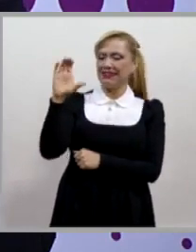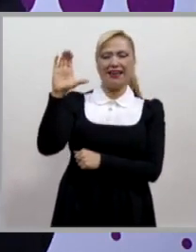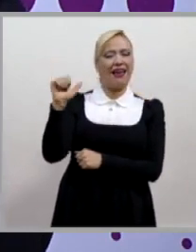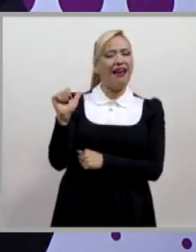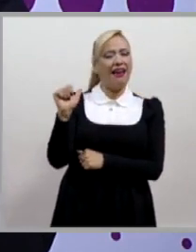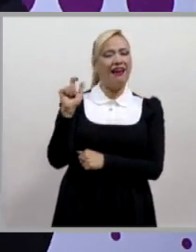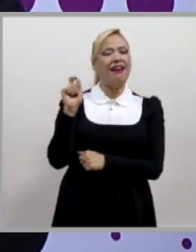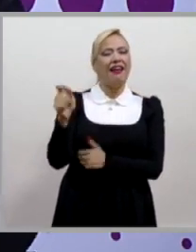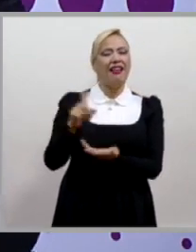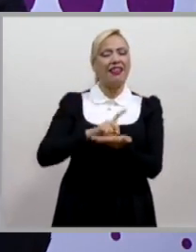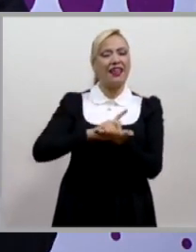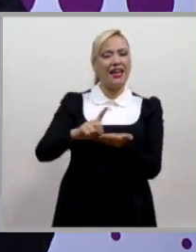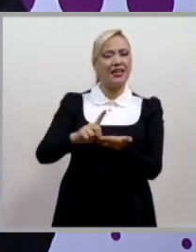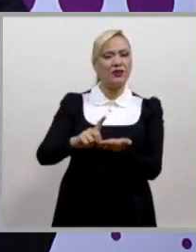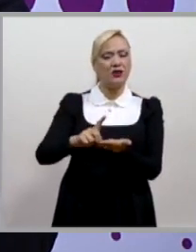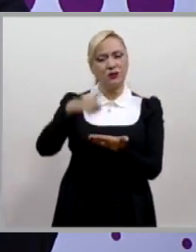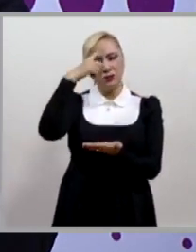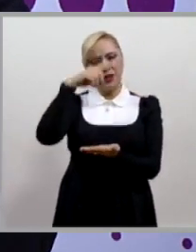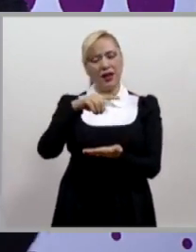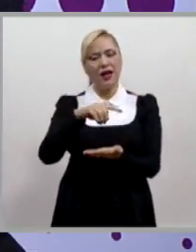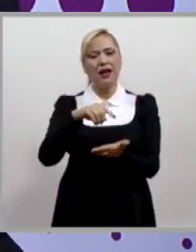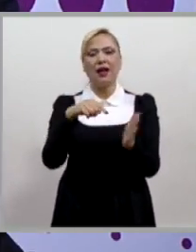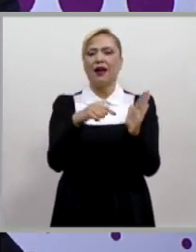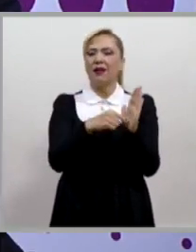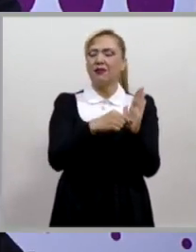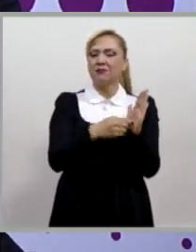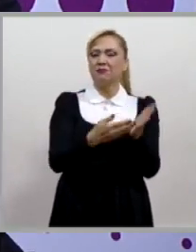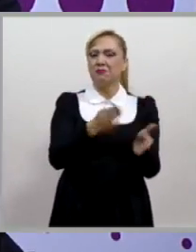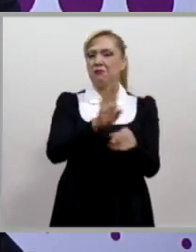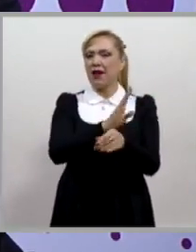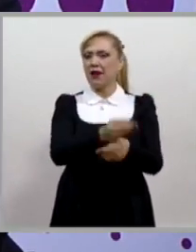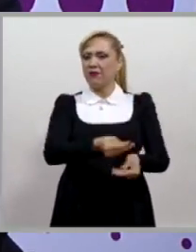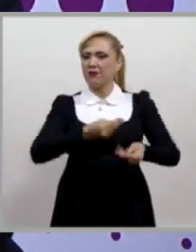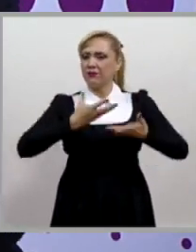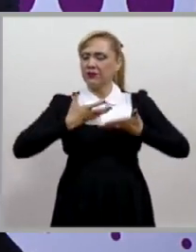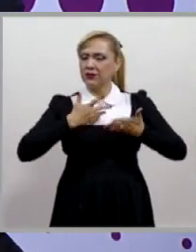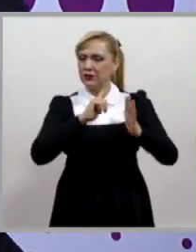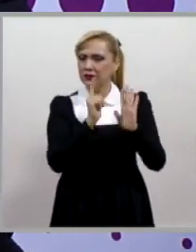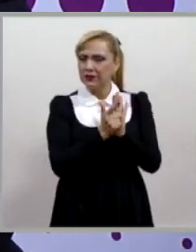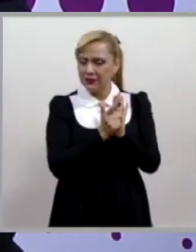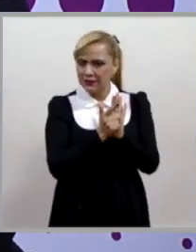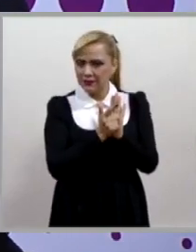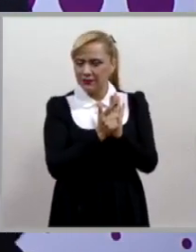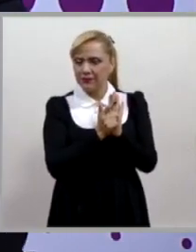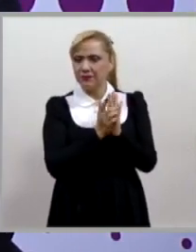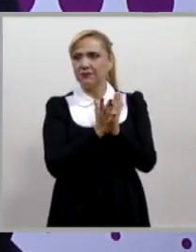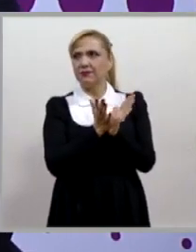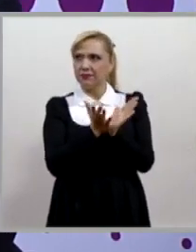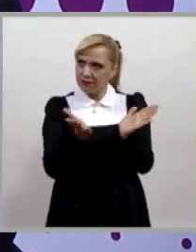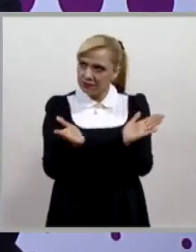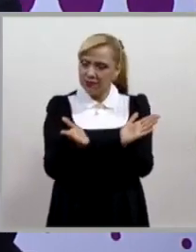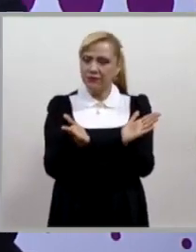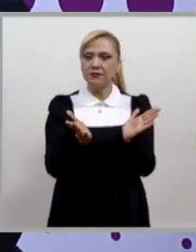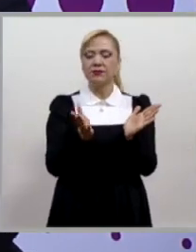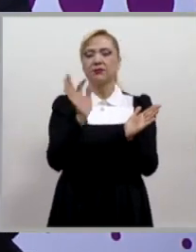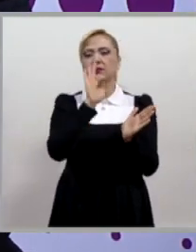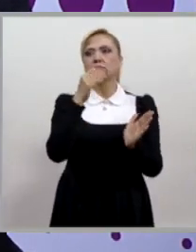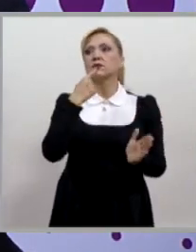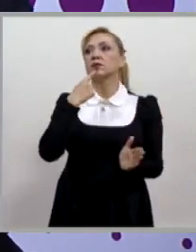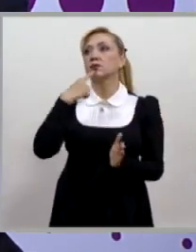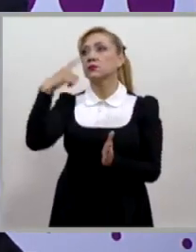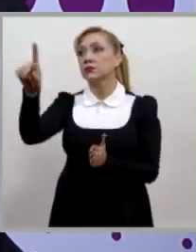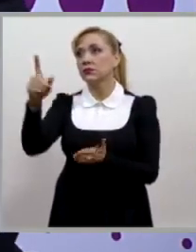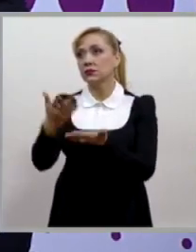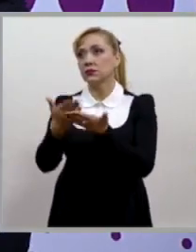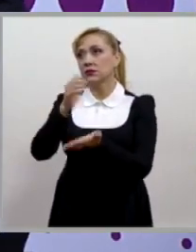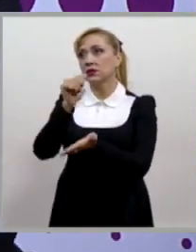sentencias pues tienen solamente efectos o beneficios para quien las promueve, ¿no? Es decir, si yo demandé, pues el beneficio es para mí, o si perdí, pues solo